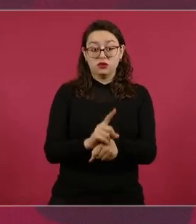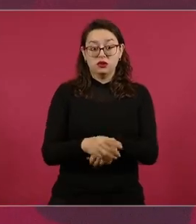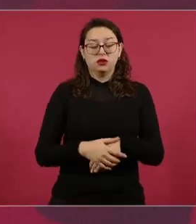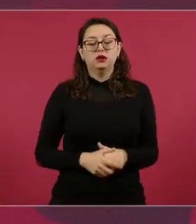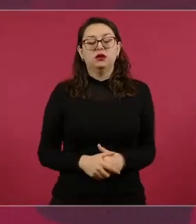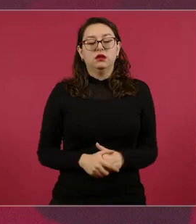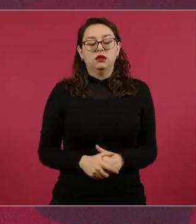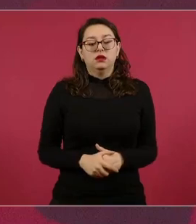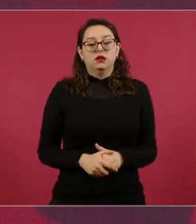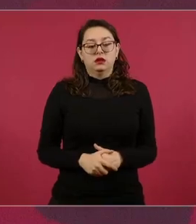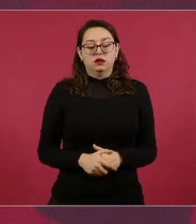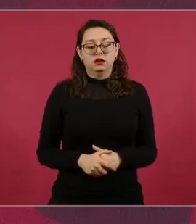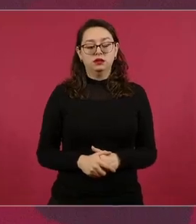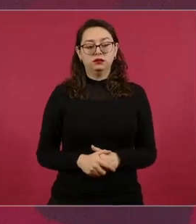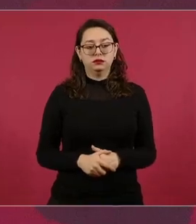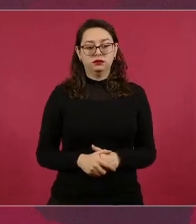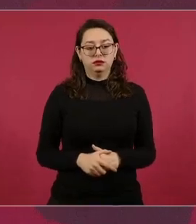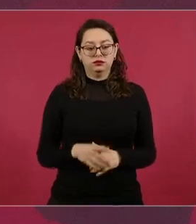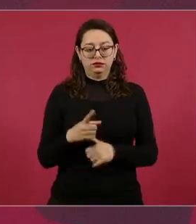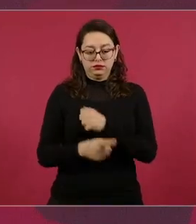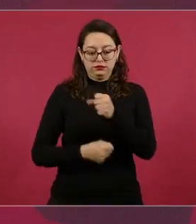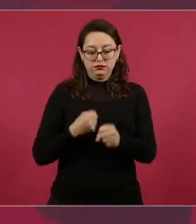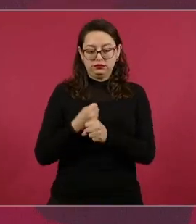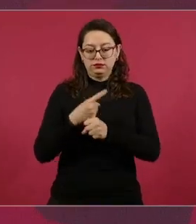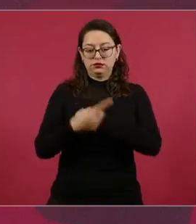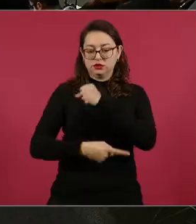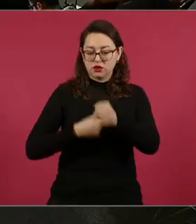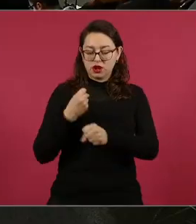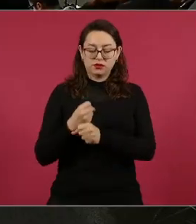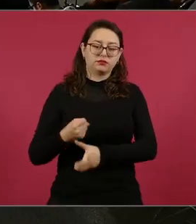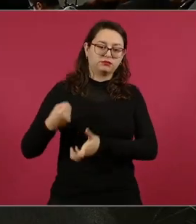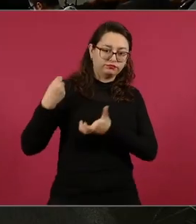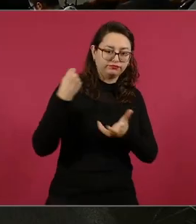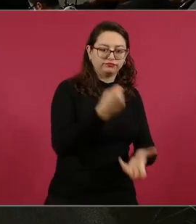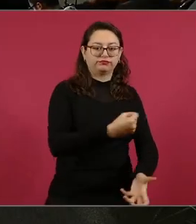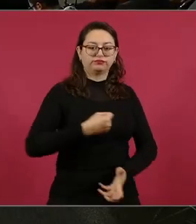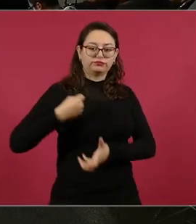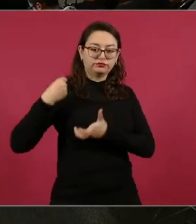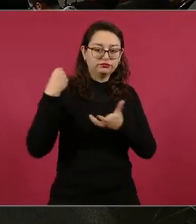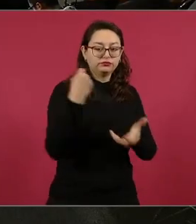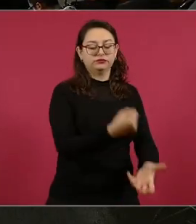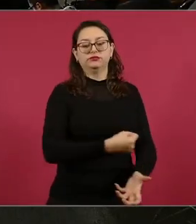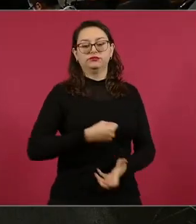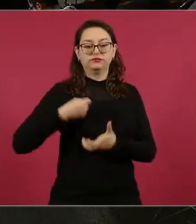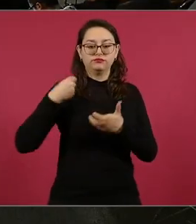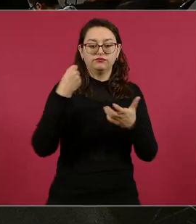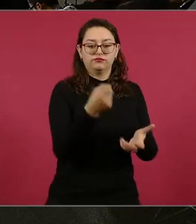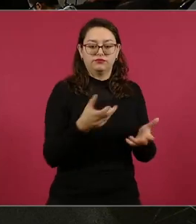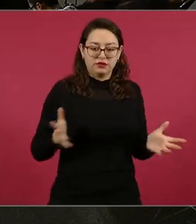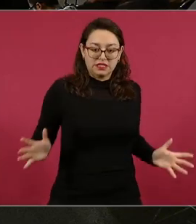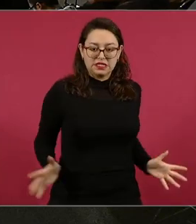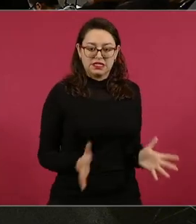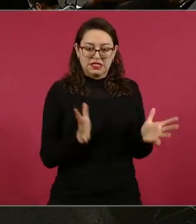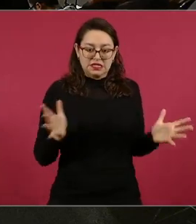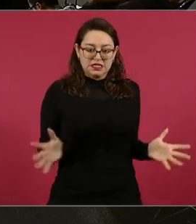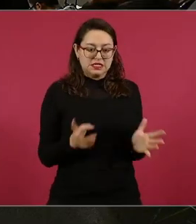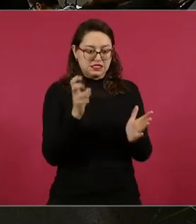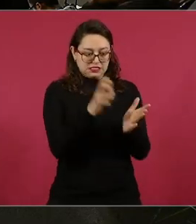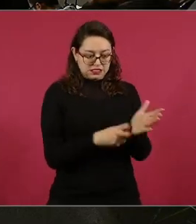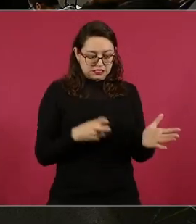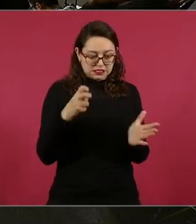Pero año con año estamos metiendo inversiones a esas refinerías